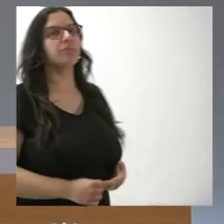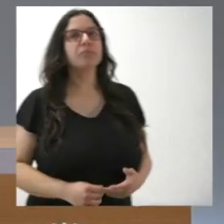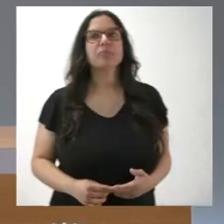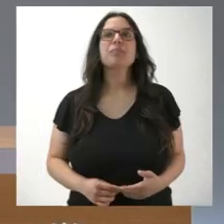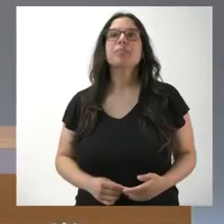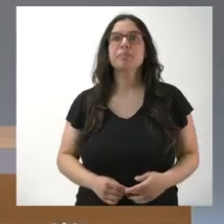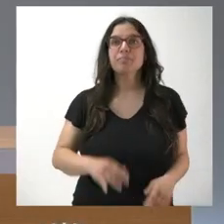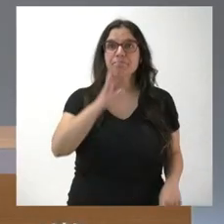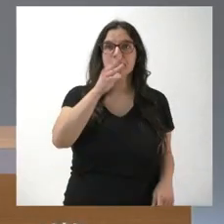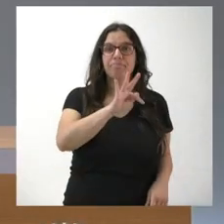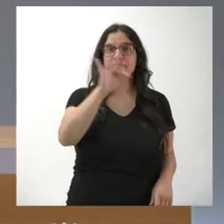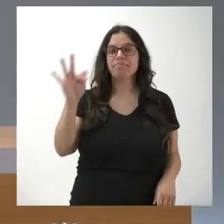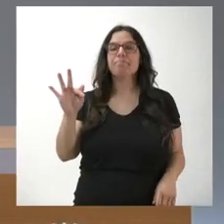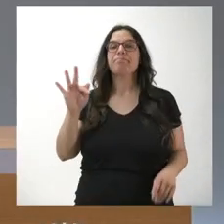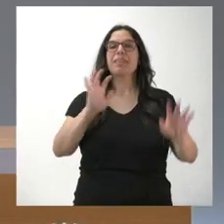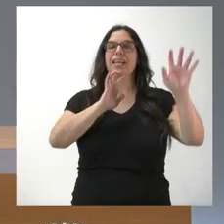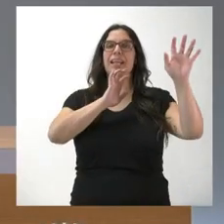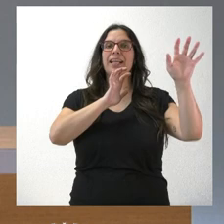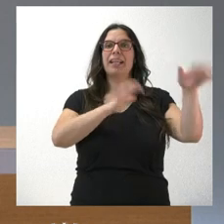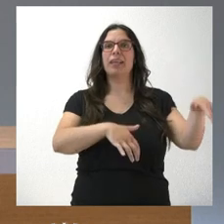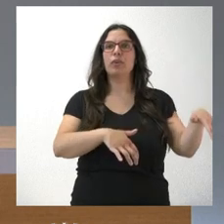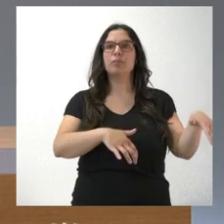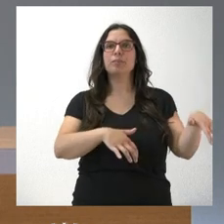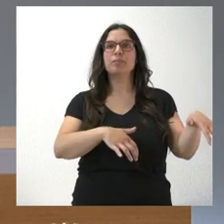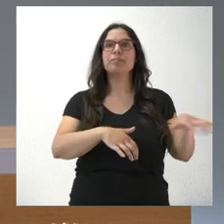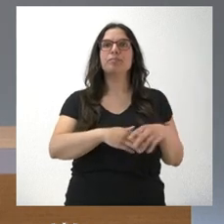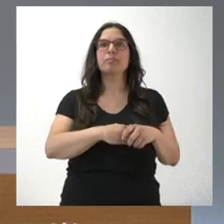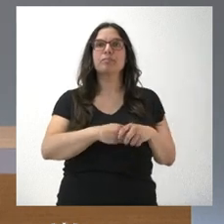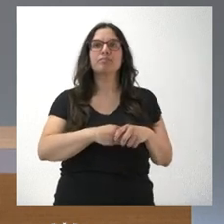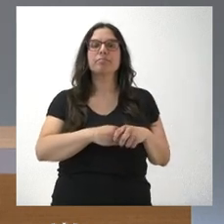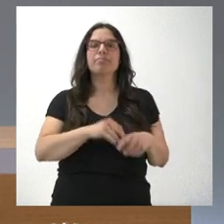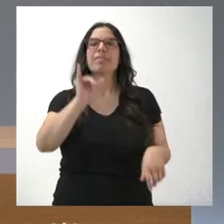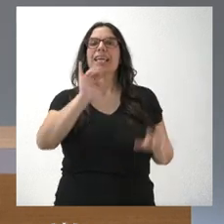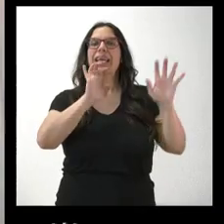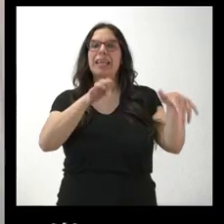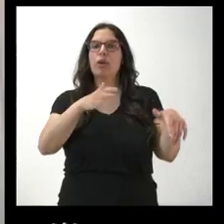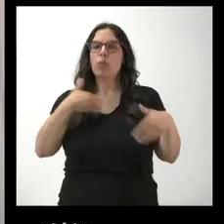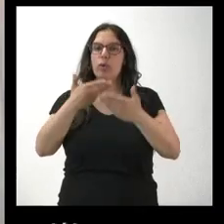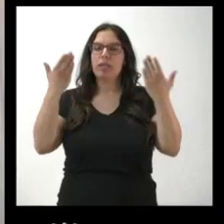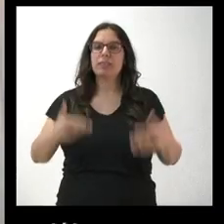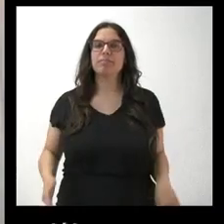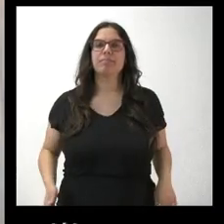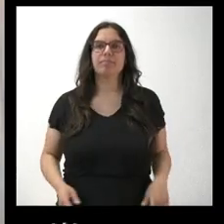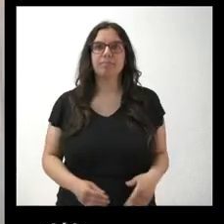ahora a León. Allí tenemos a Carlos Domínguez, de ILEON. Cuando quieras, Carlos.